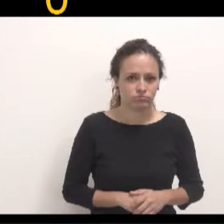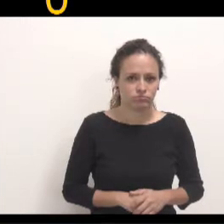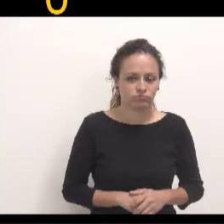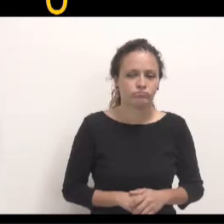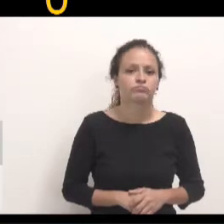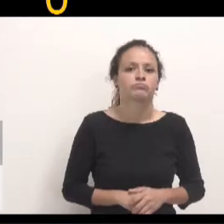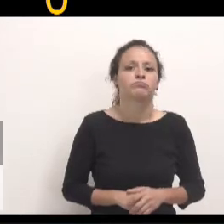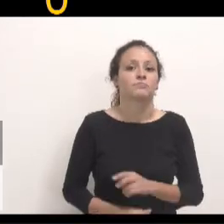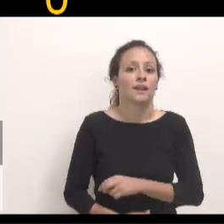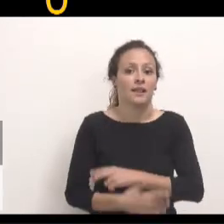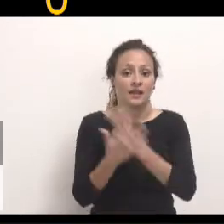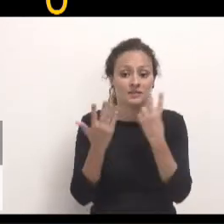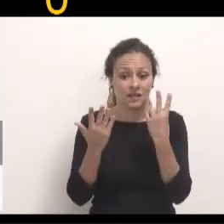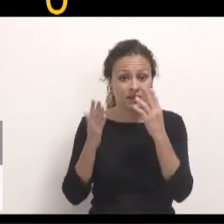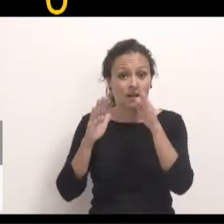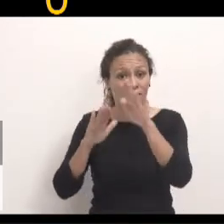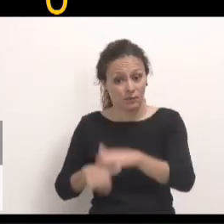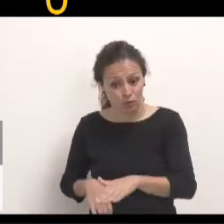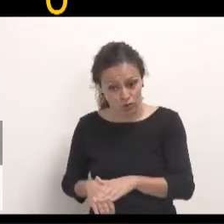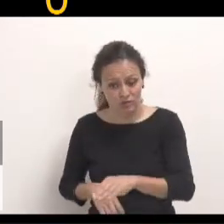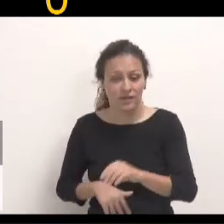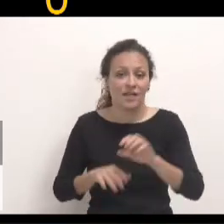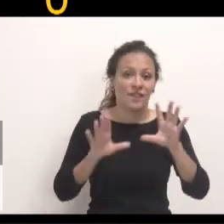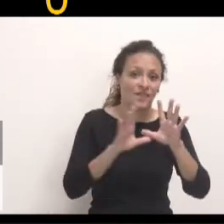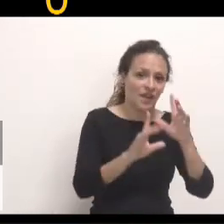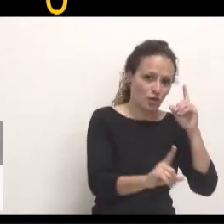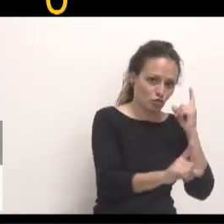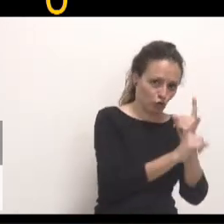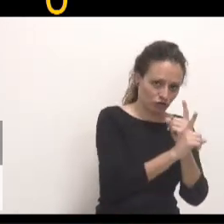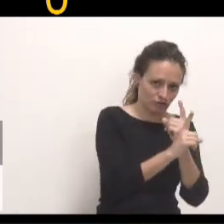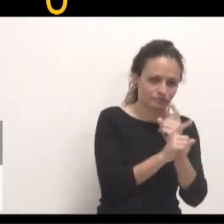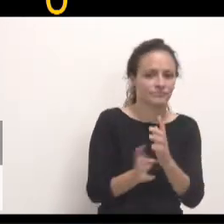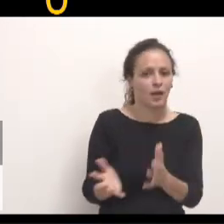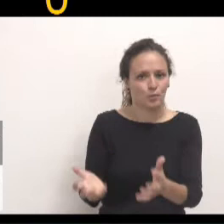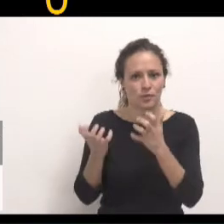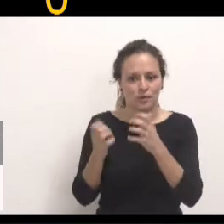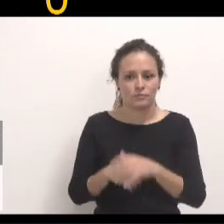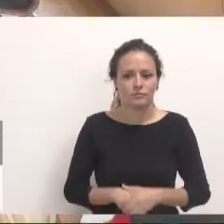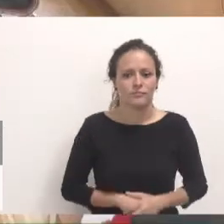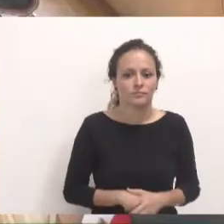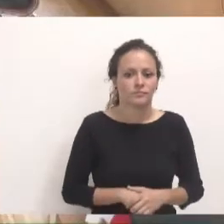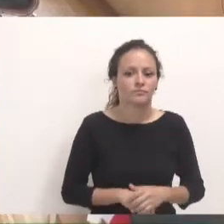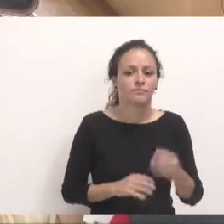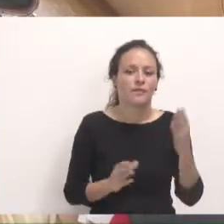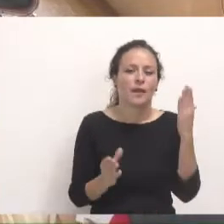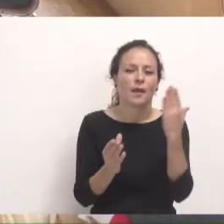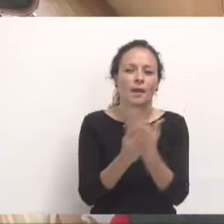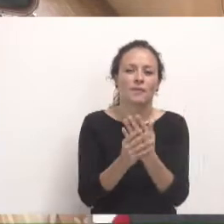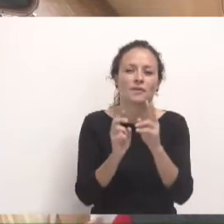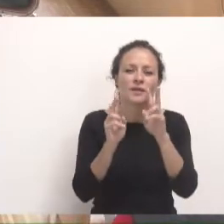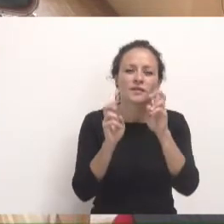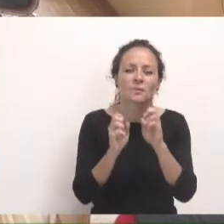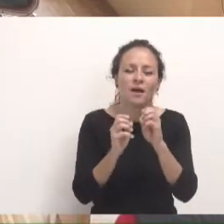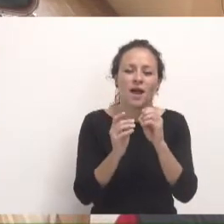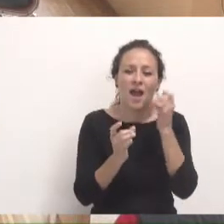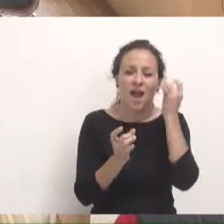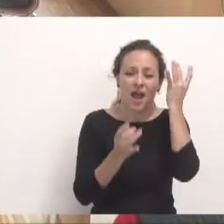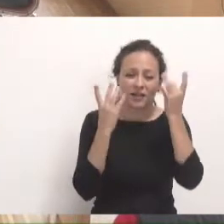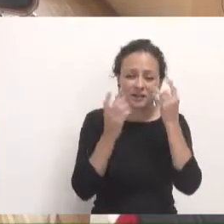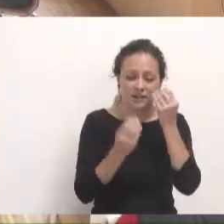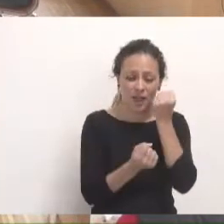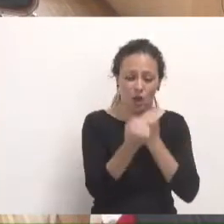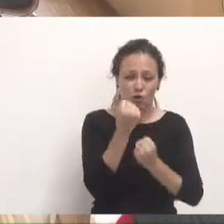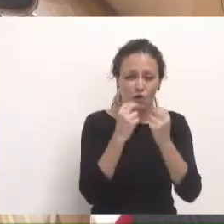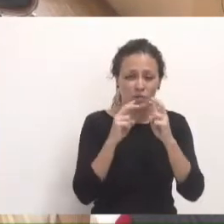Se aprueba por 17 votos a favor y 10 en contra. Expediente relativo al ejercicio de la actividad económica relacionado con el